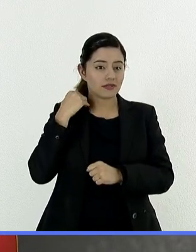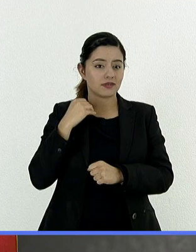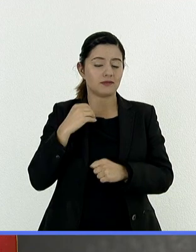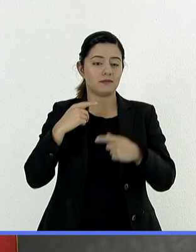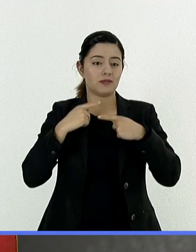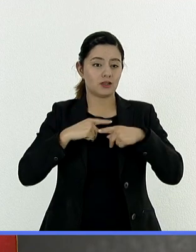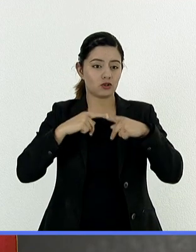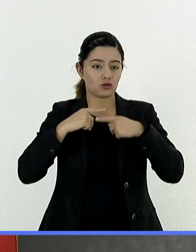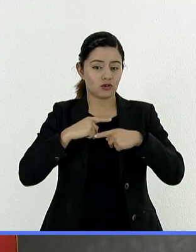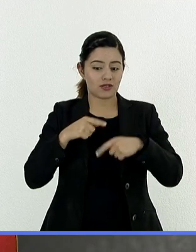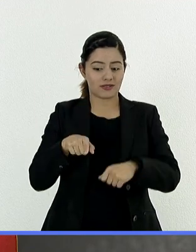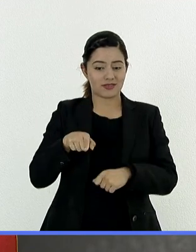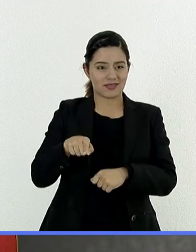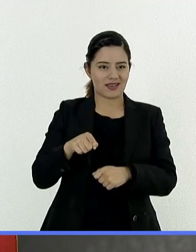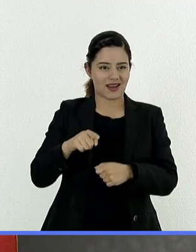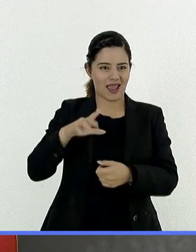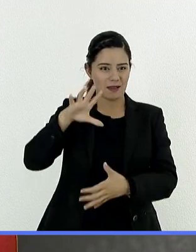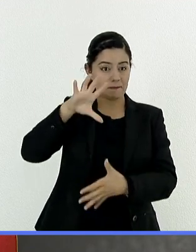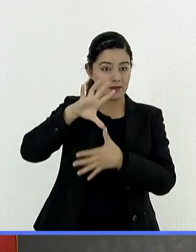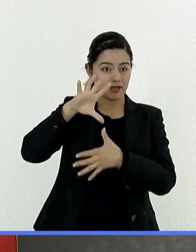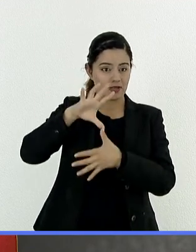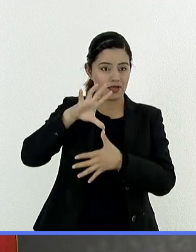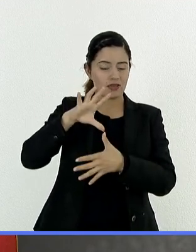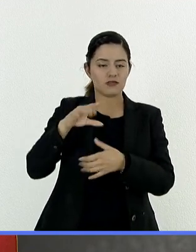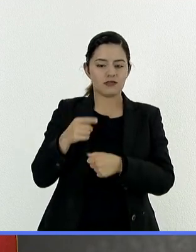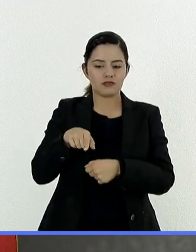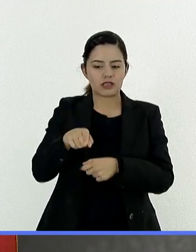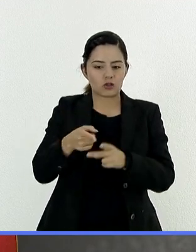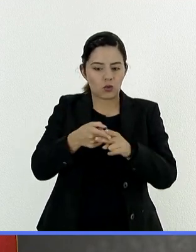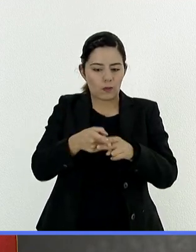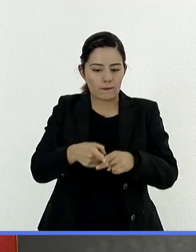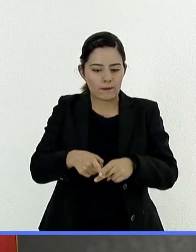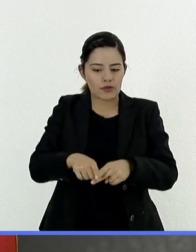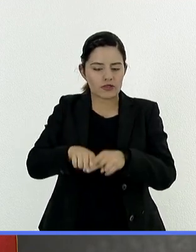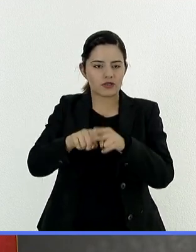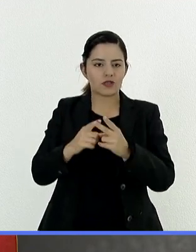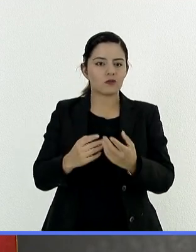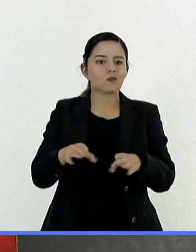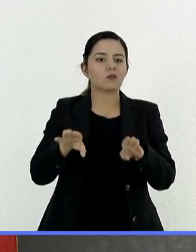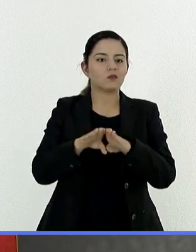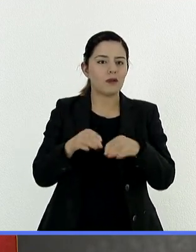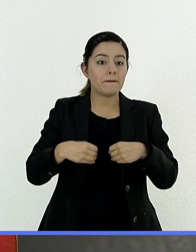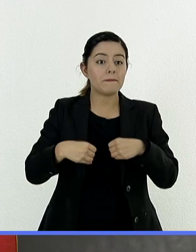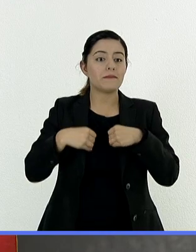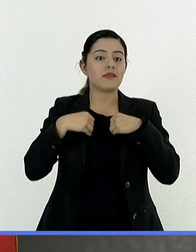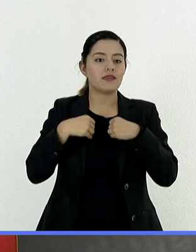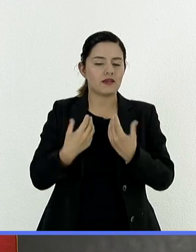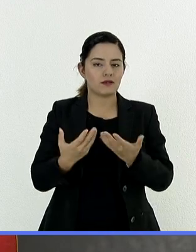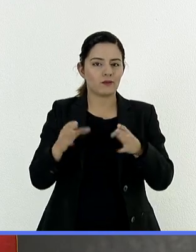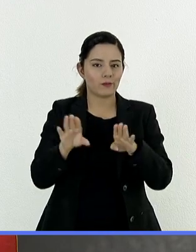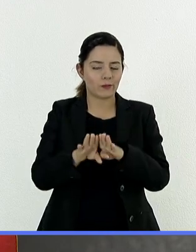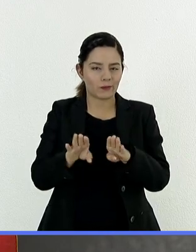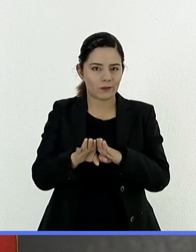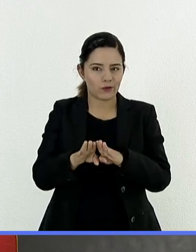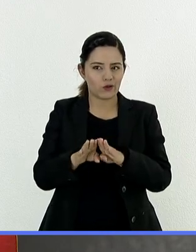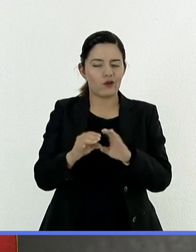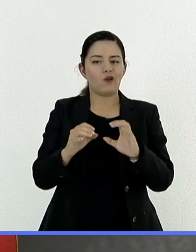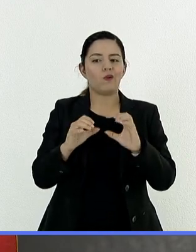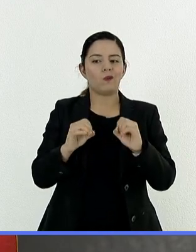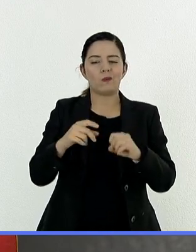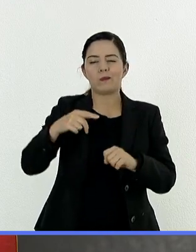del hombre en América nos enseña Cómo pudieron haber sido los inicios de la ritualidad maya